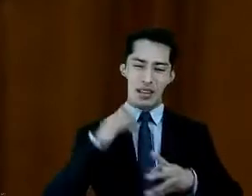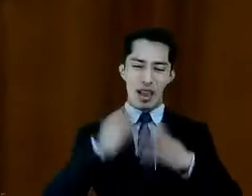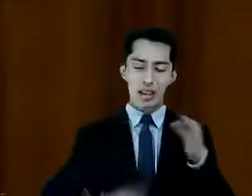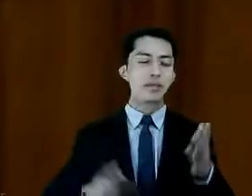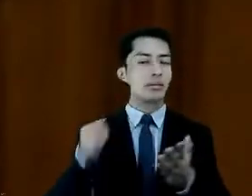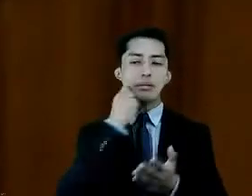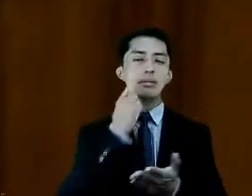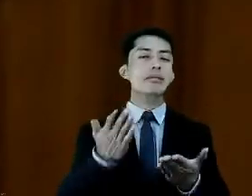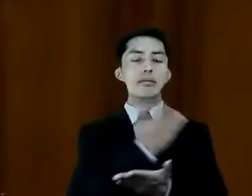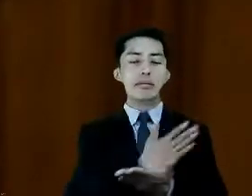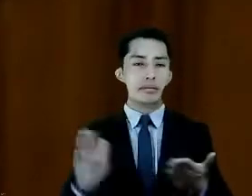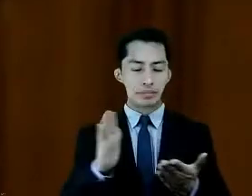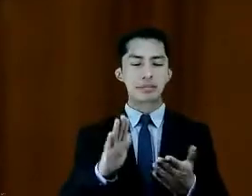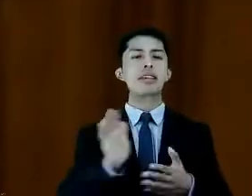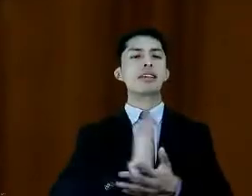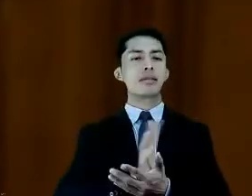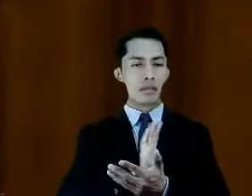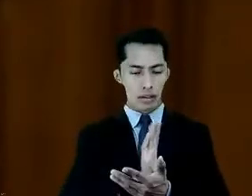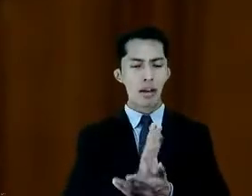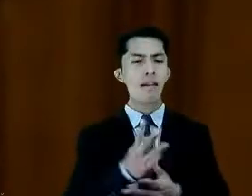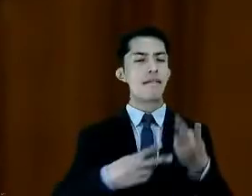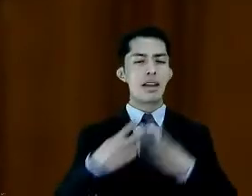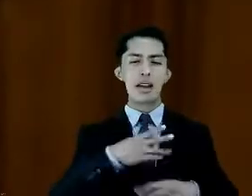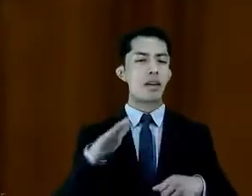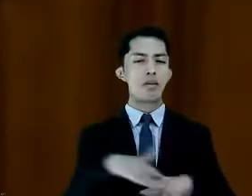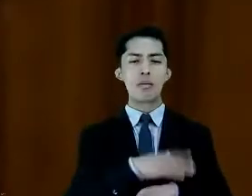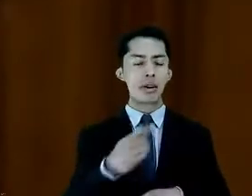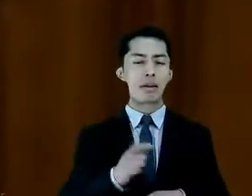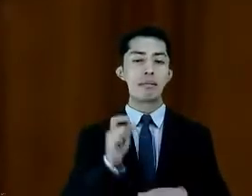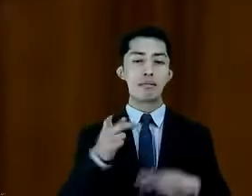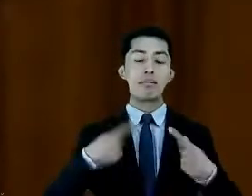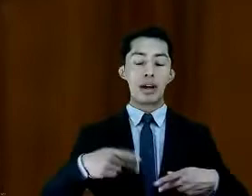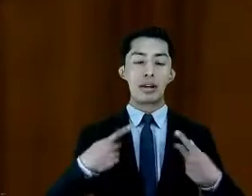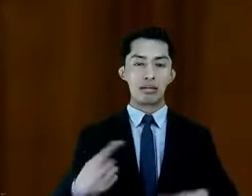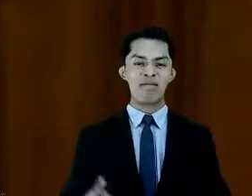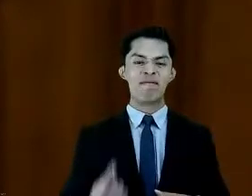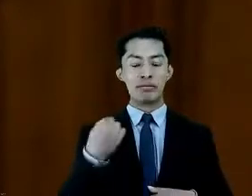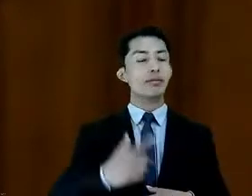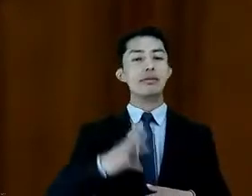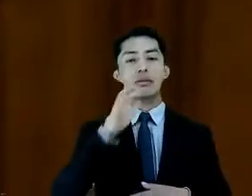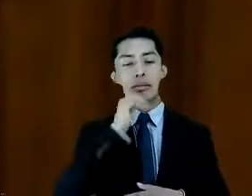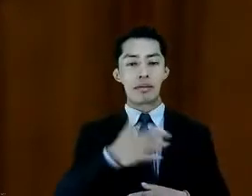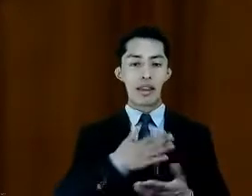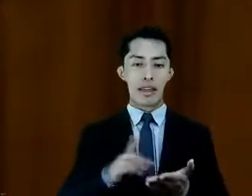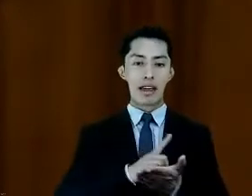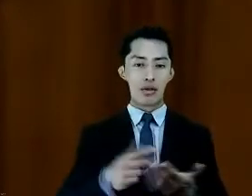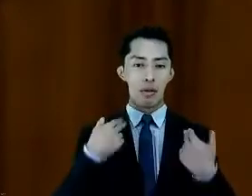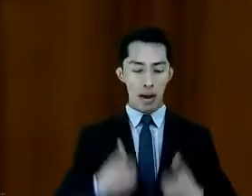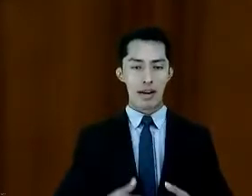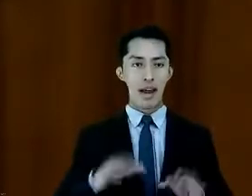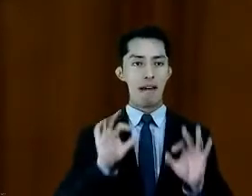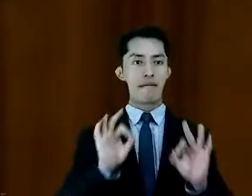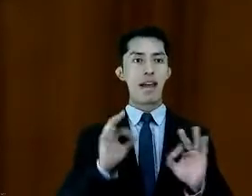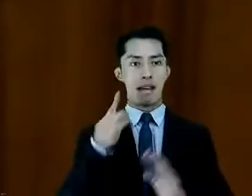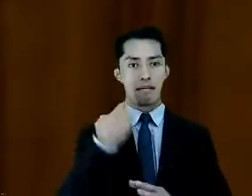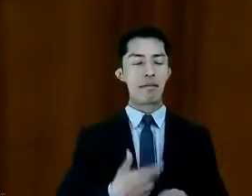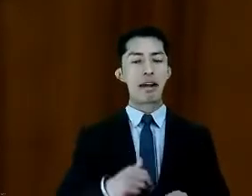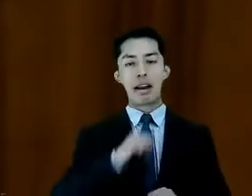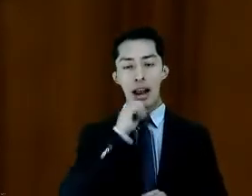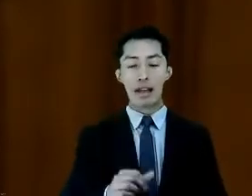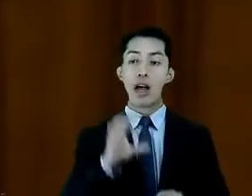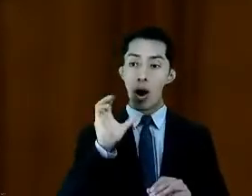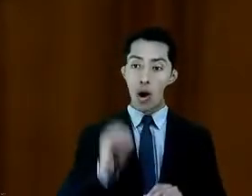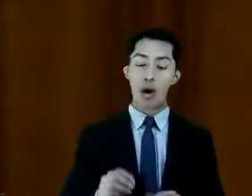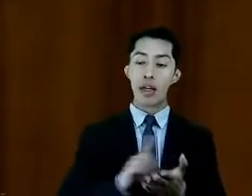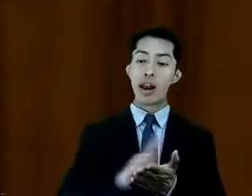la discriminación se da cuando una persona no puede disfrutar de sus derechos humanos o de otros